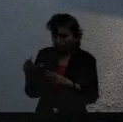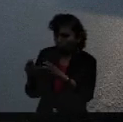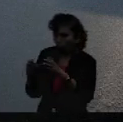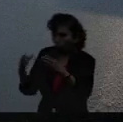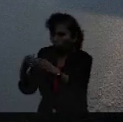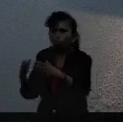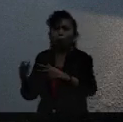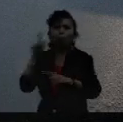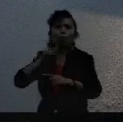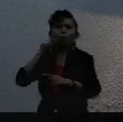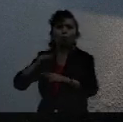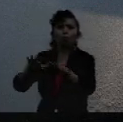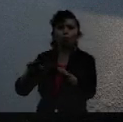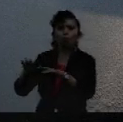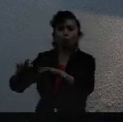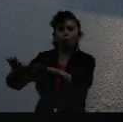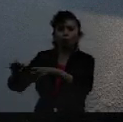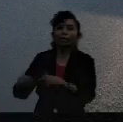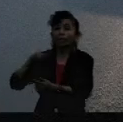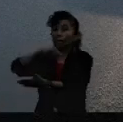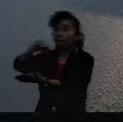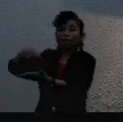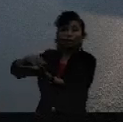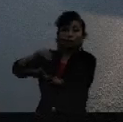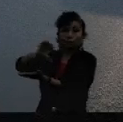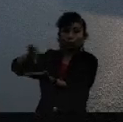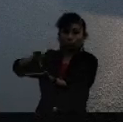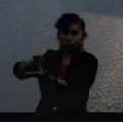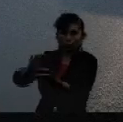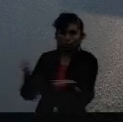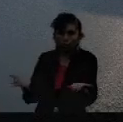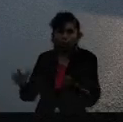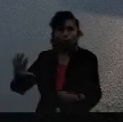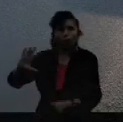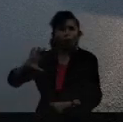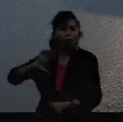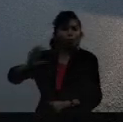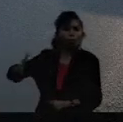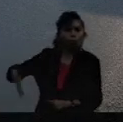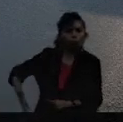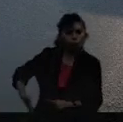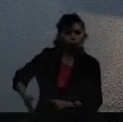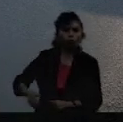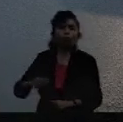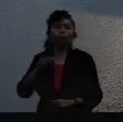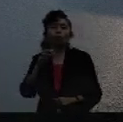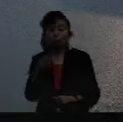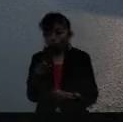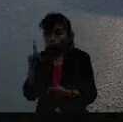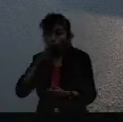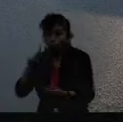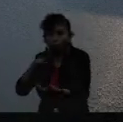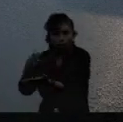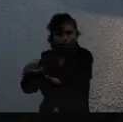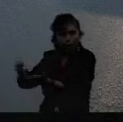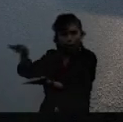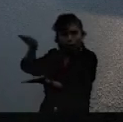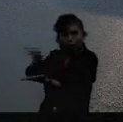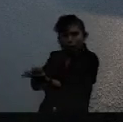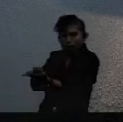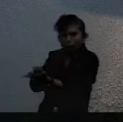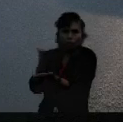Leona Vicario en la isla de las golondrinas recordamos con orgullo a María romana Quintanilla una valiente Mujer que tuvo que